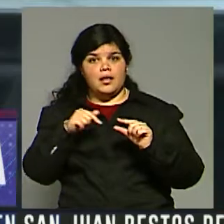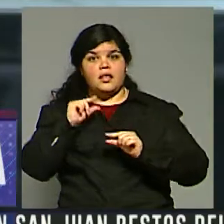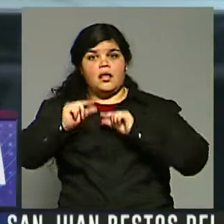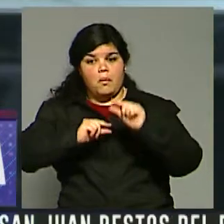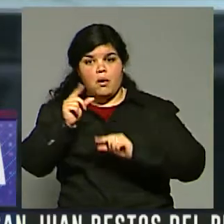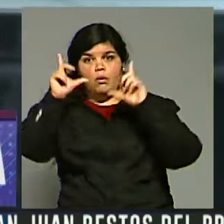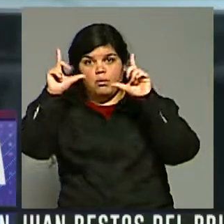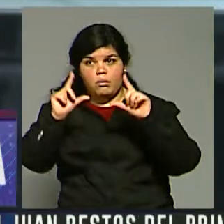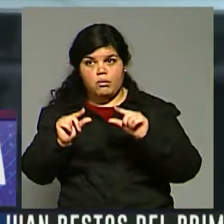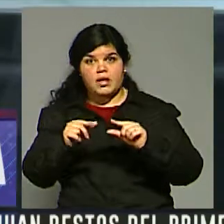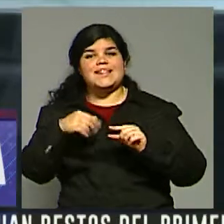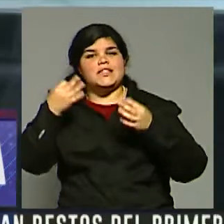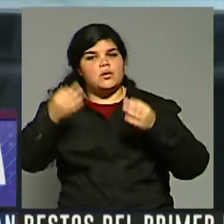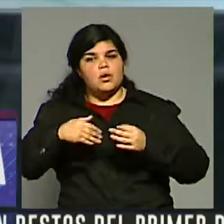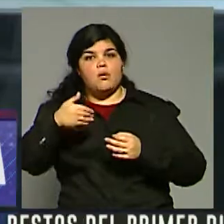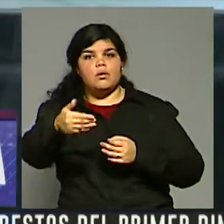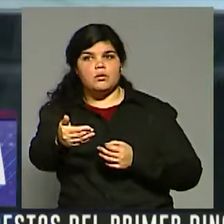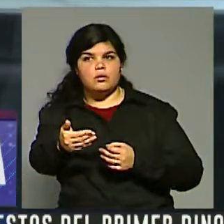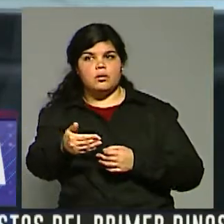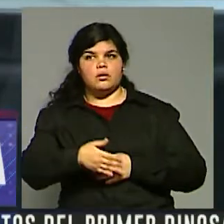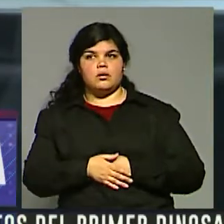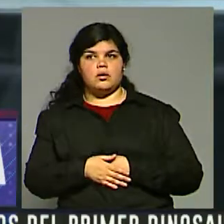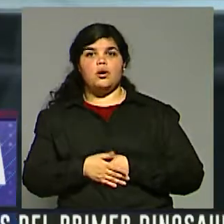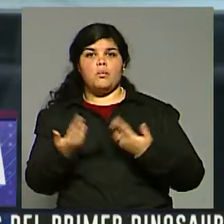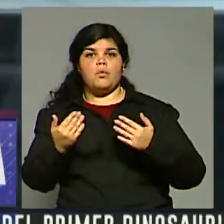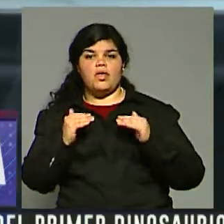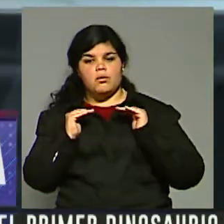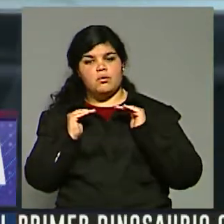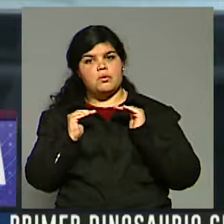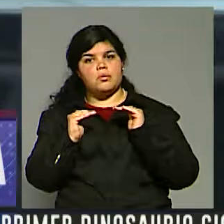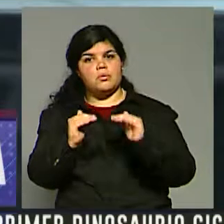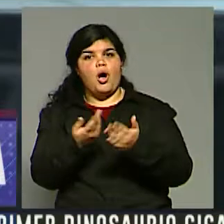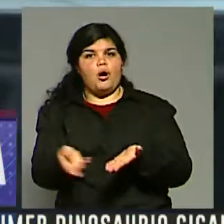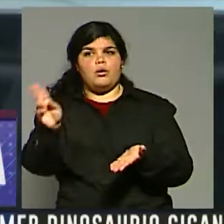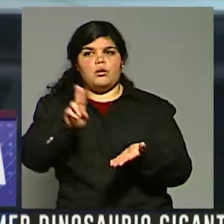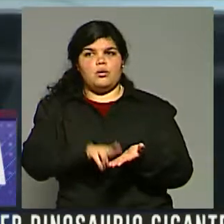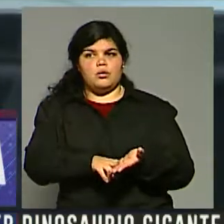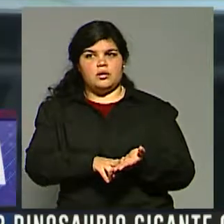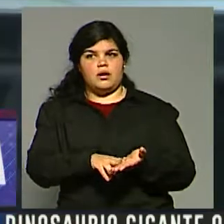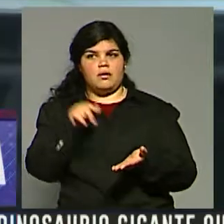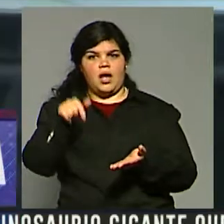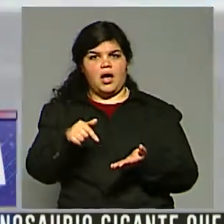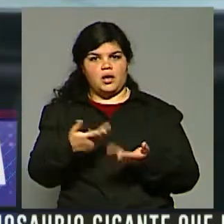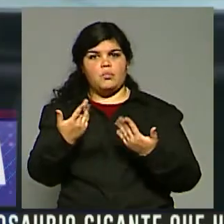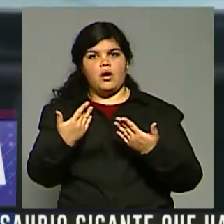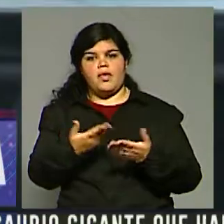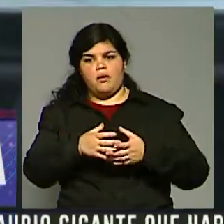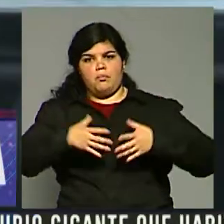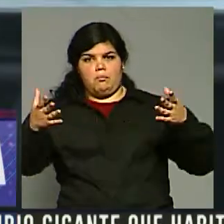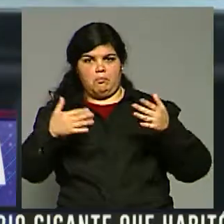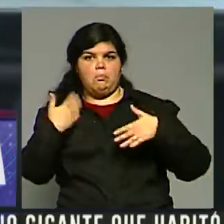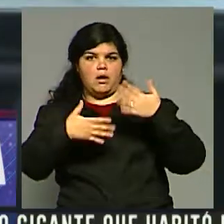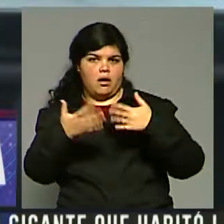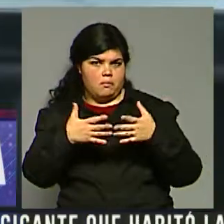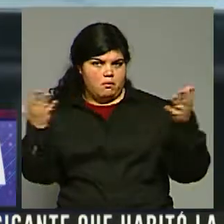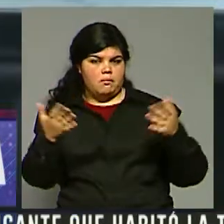muy probable que en el mediano plazo podamos estar en una situación sostenible en la cual nuevamente podamos ver una senda de crecimiento. Creo